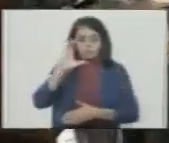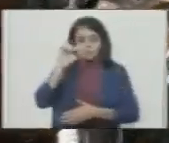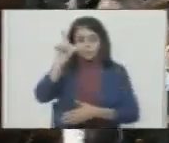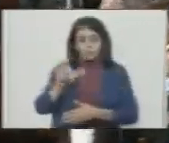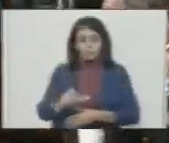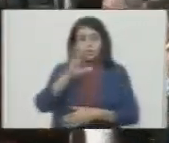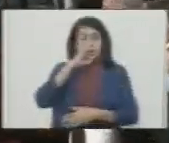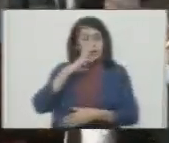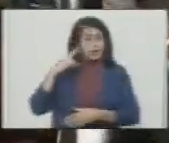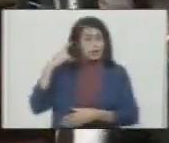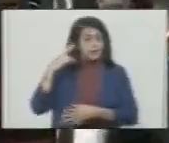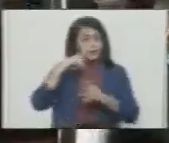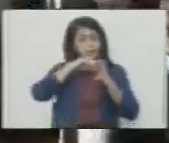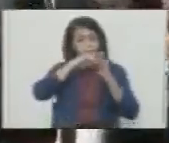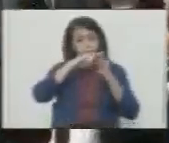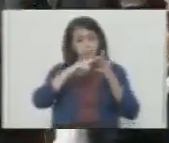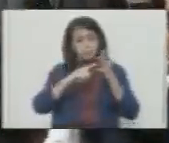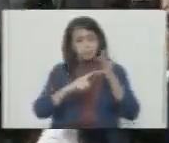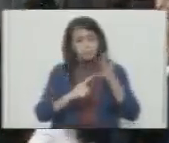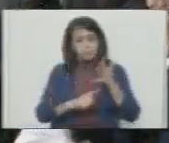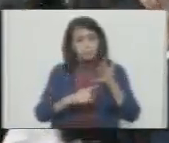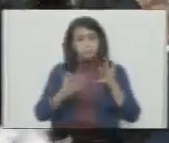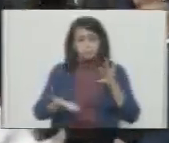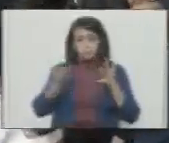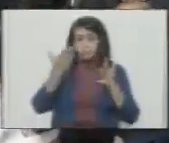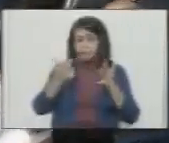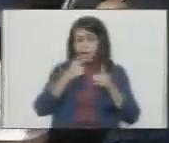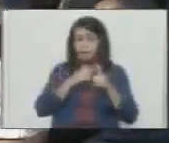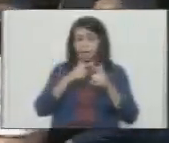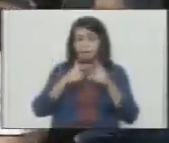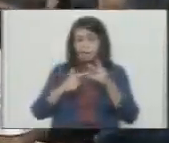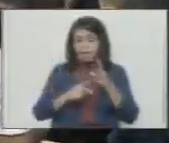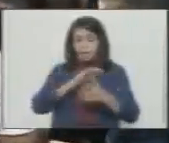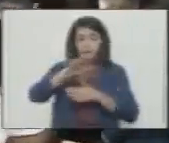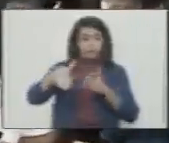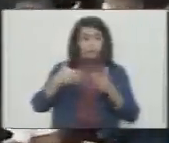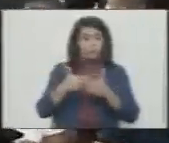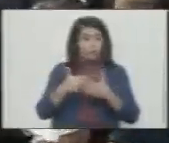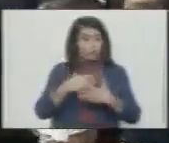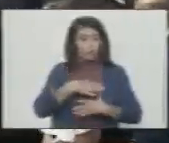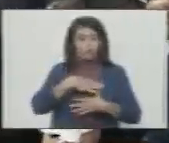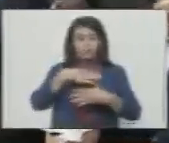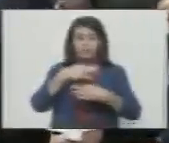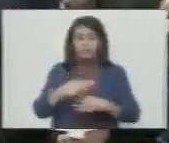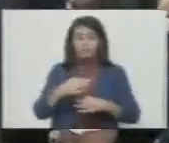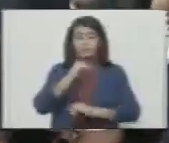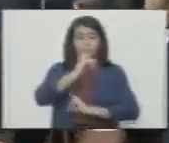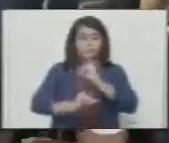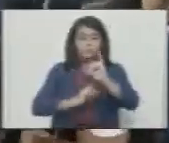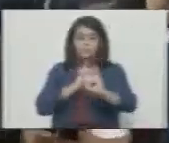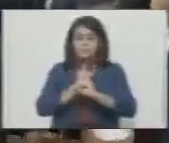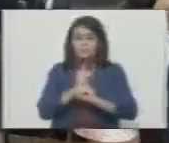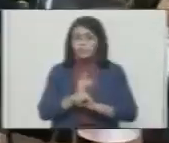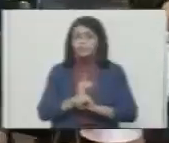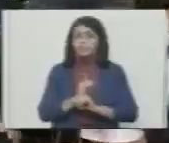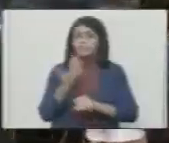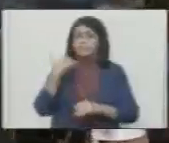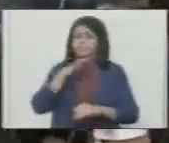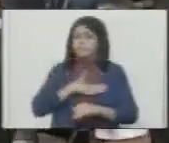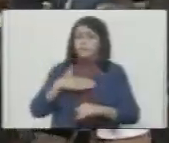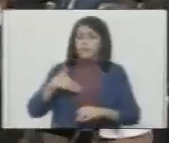del general José Félix Rivas. Sin lugar a dudas, ha sido una jornada bastante intensa, de mucho interés, sobre todo en el ámbito internacional.